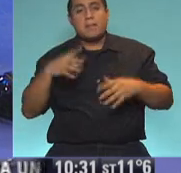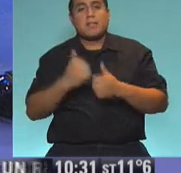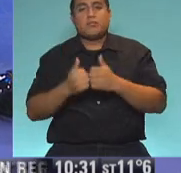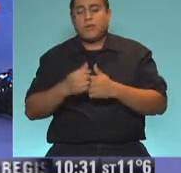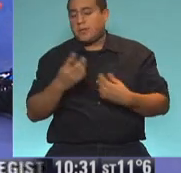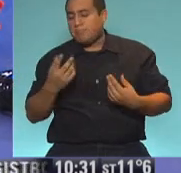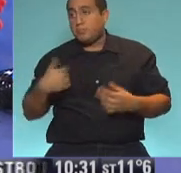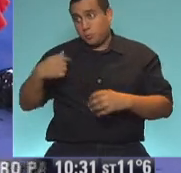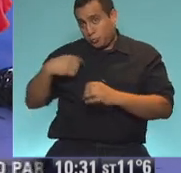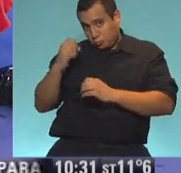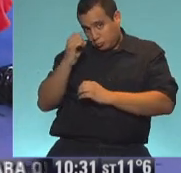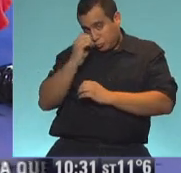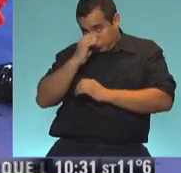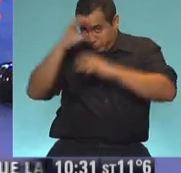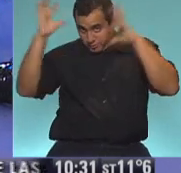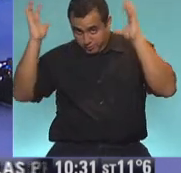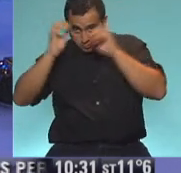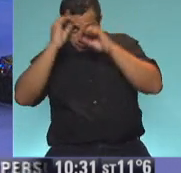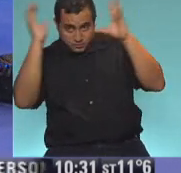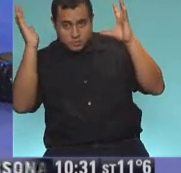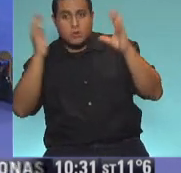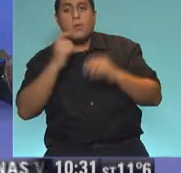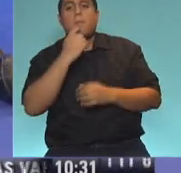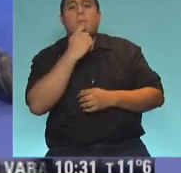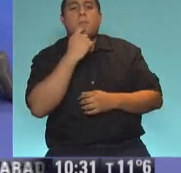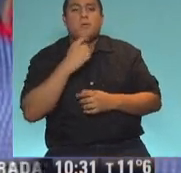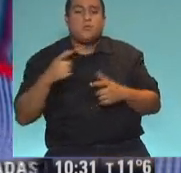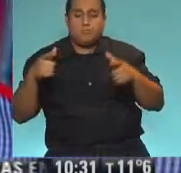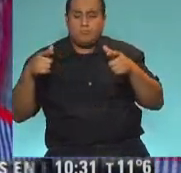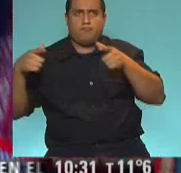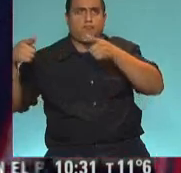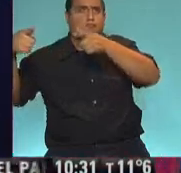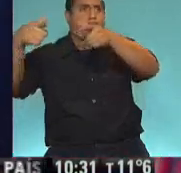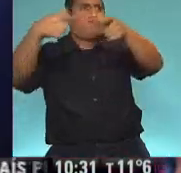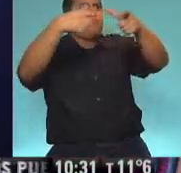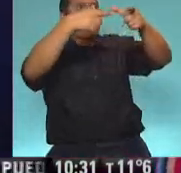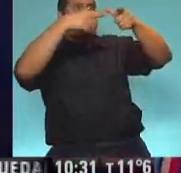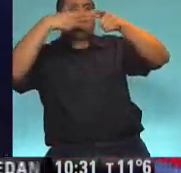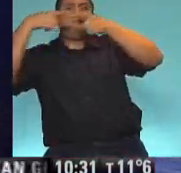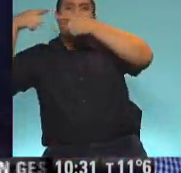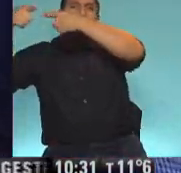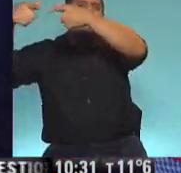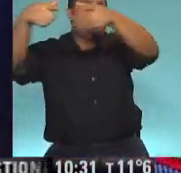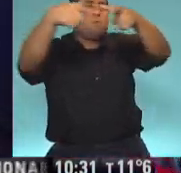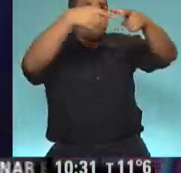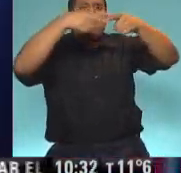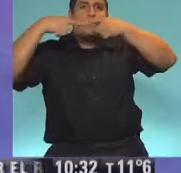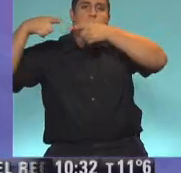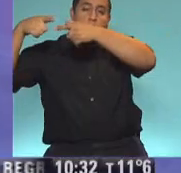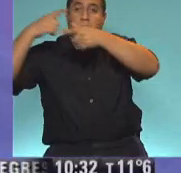imagino que esto puede ser un plato volador. ¡Seguro! Sí. Un plato volador.